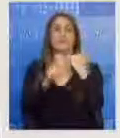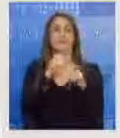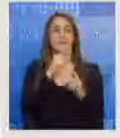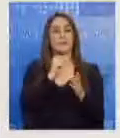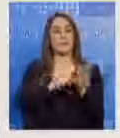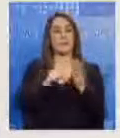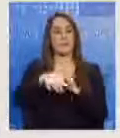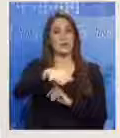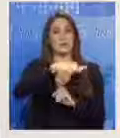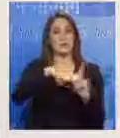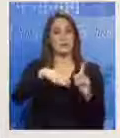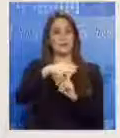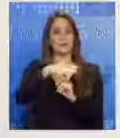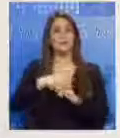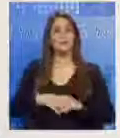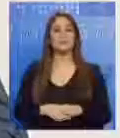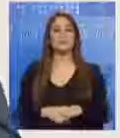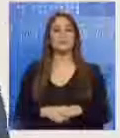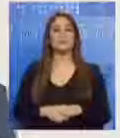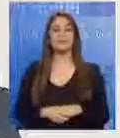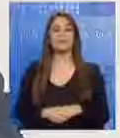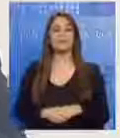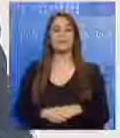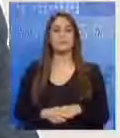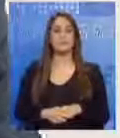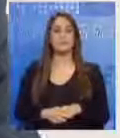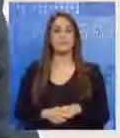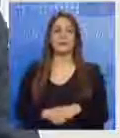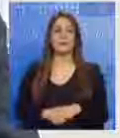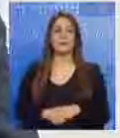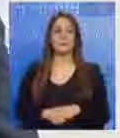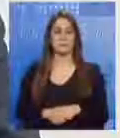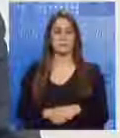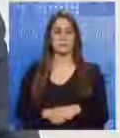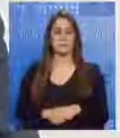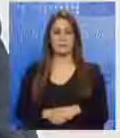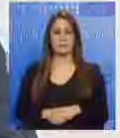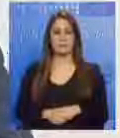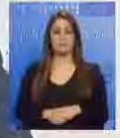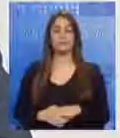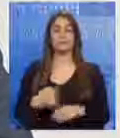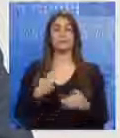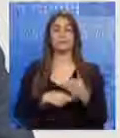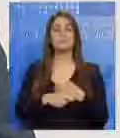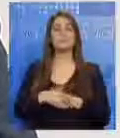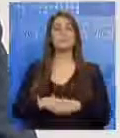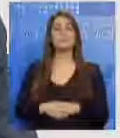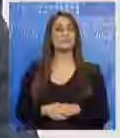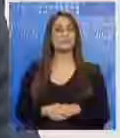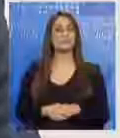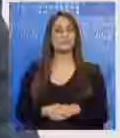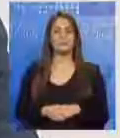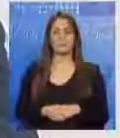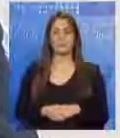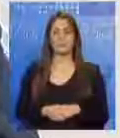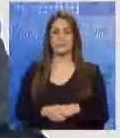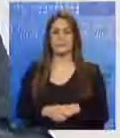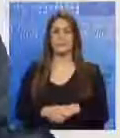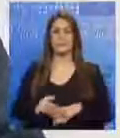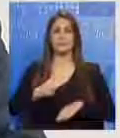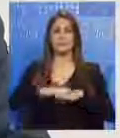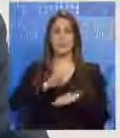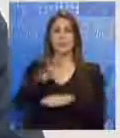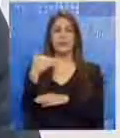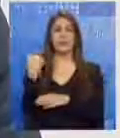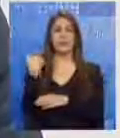no está vigente a la fecha. Acciones estero salado. Que el actual plan de universalización del alcantarillado sanitario y tratamiento de aguas residuales